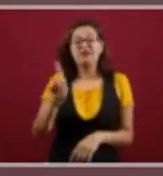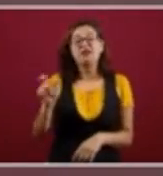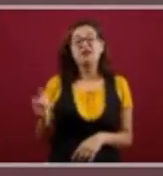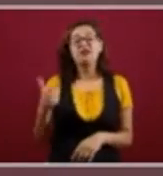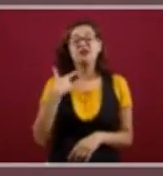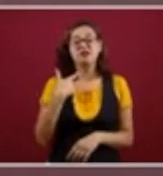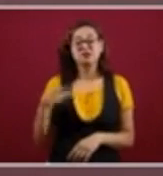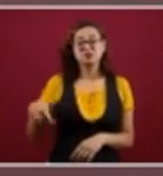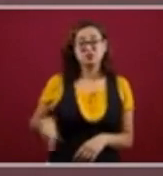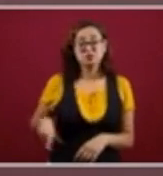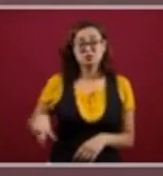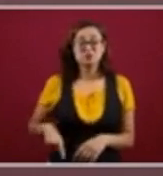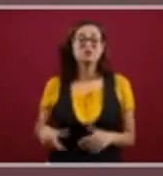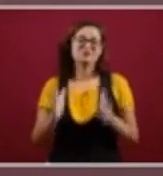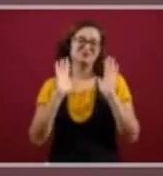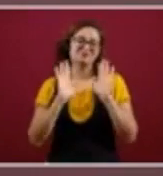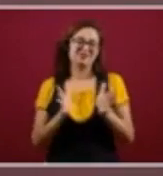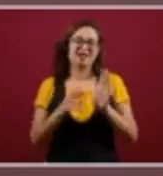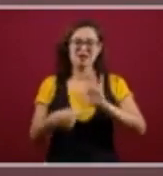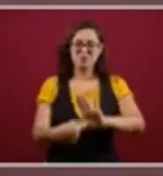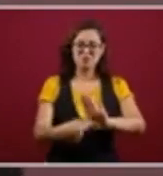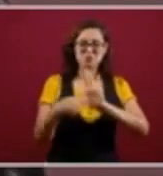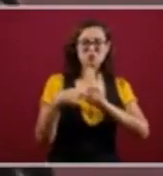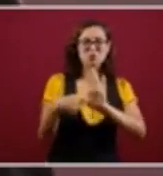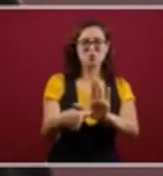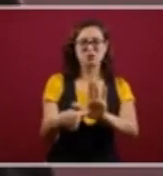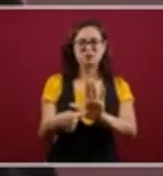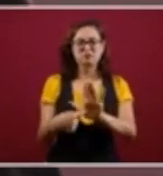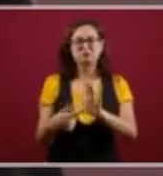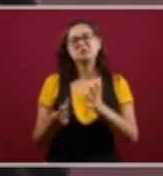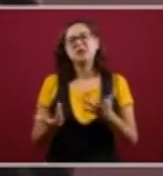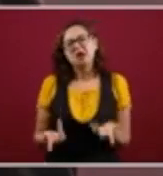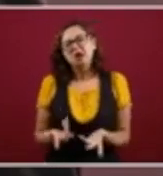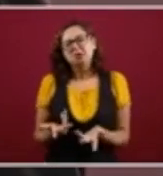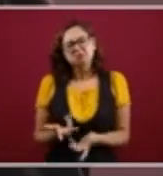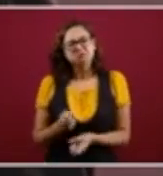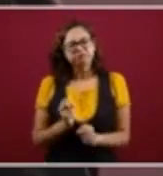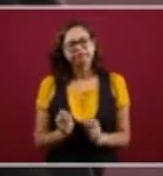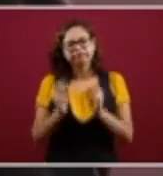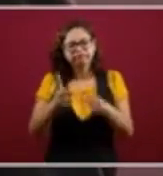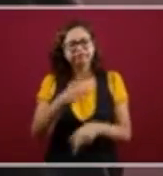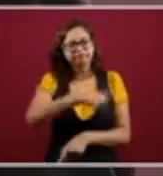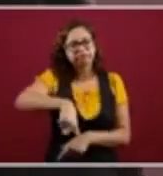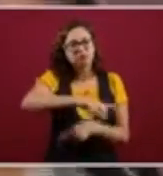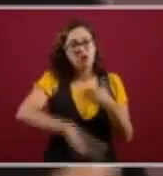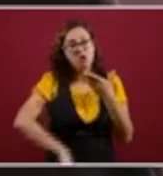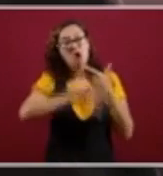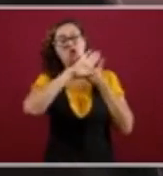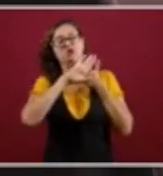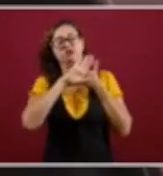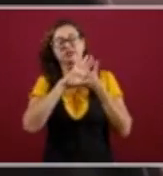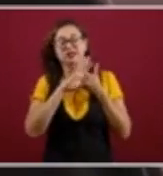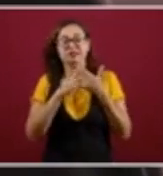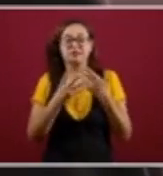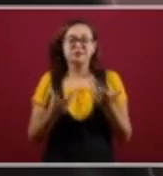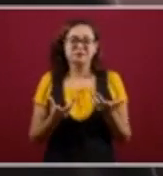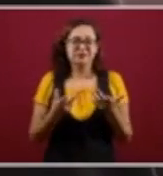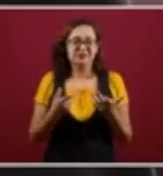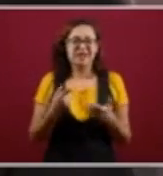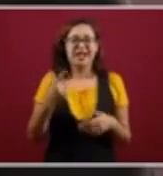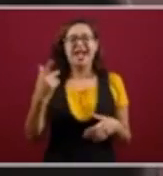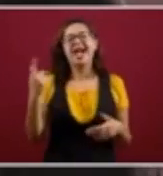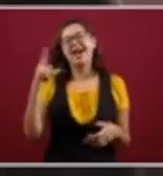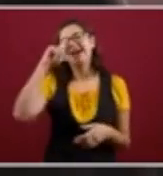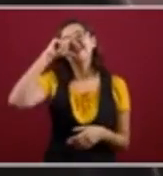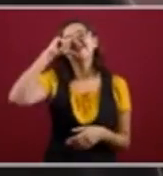se demuestra, ahora sí que no hay mal que por bien no venga, de cómo era